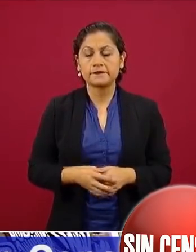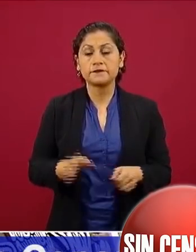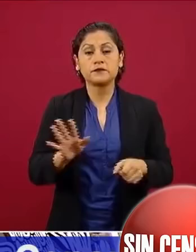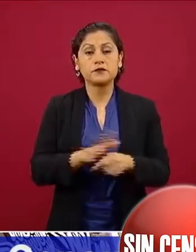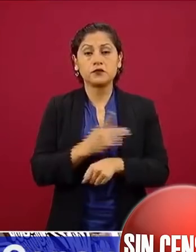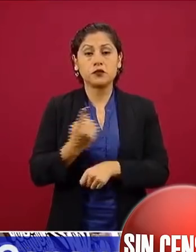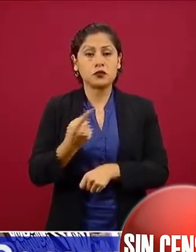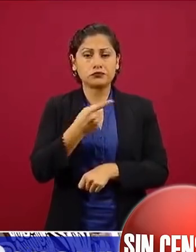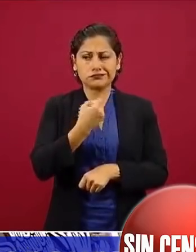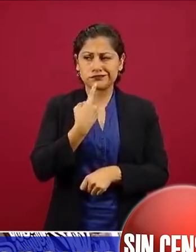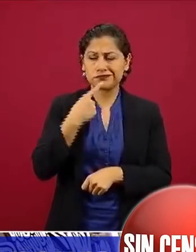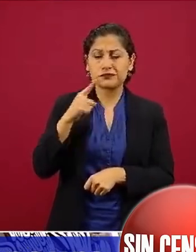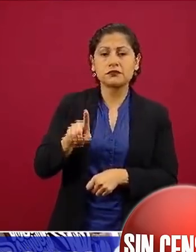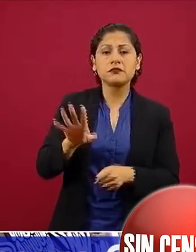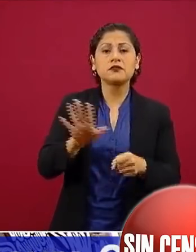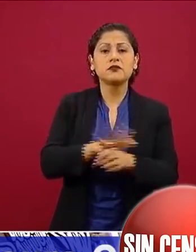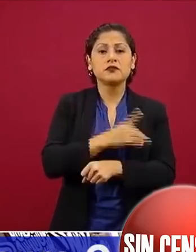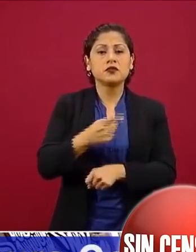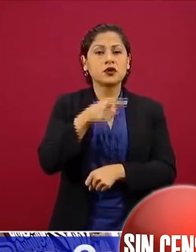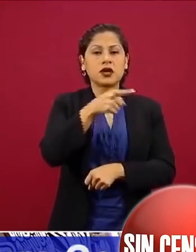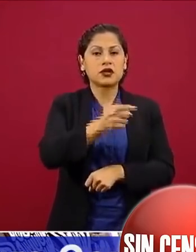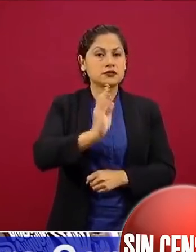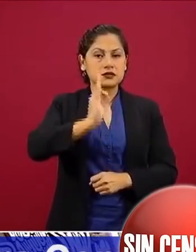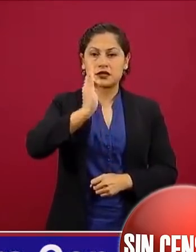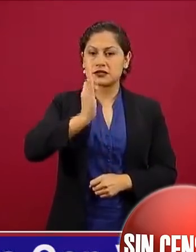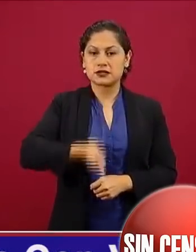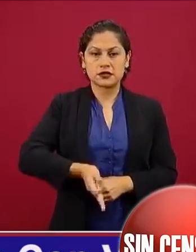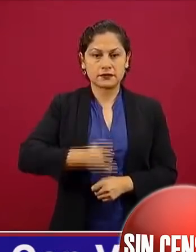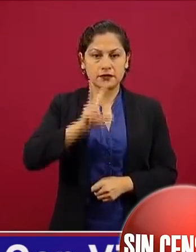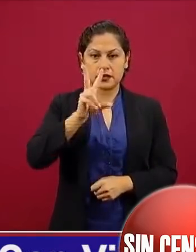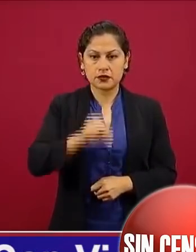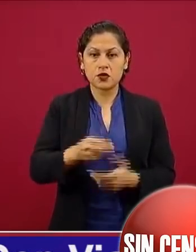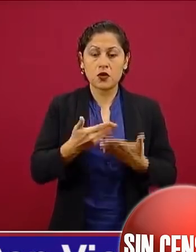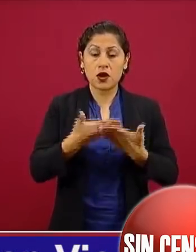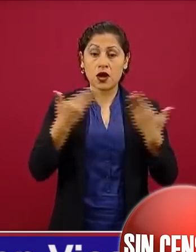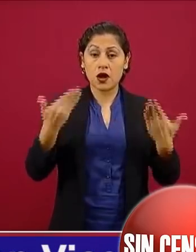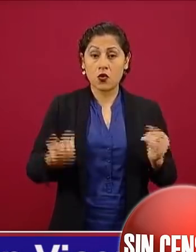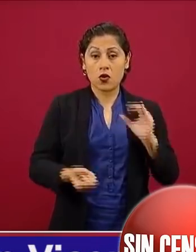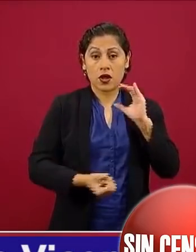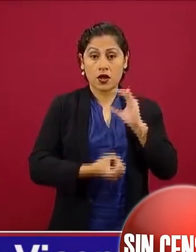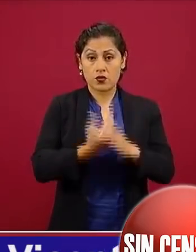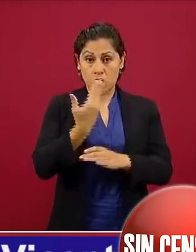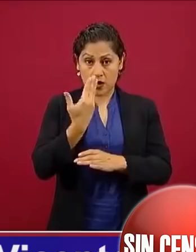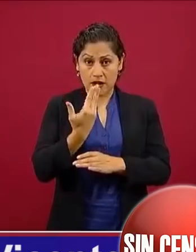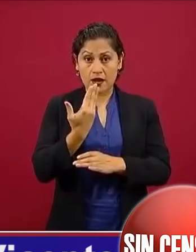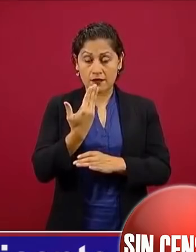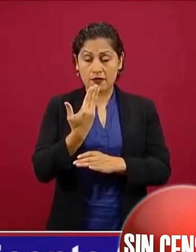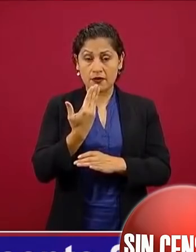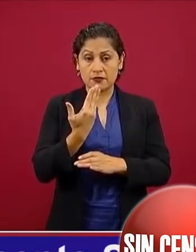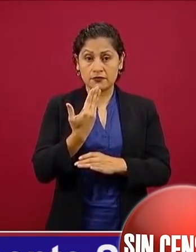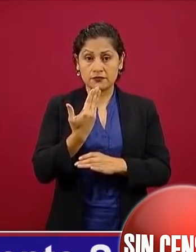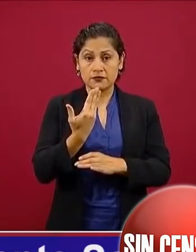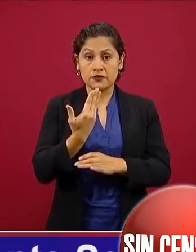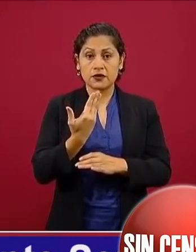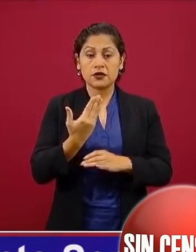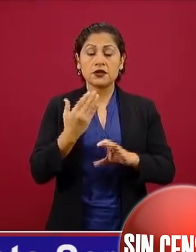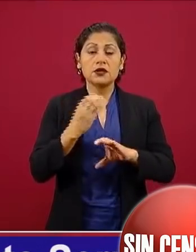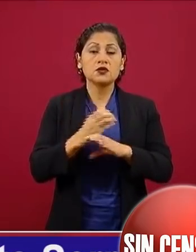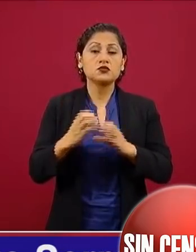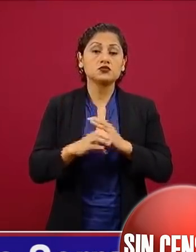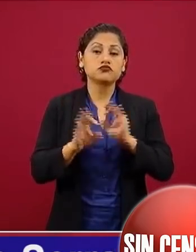las nuevas condiciones que se están